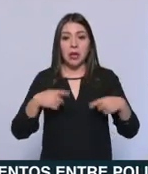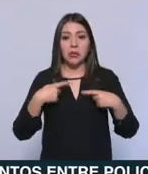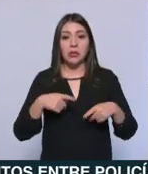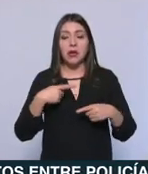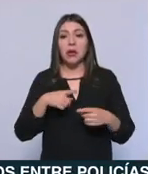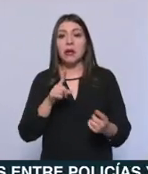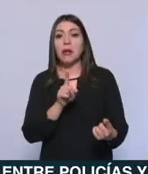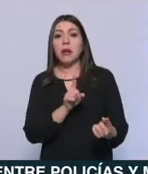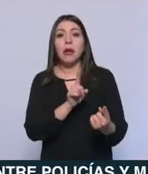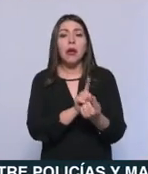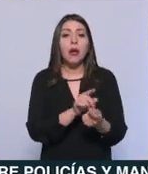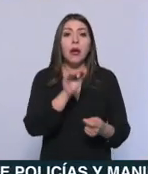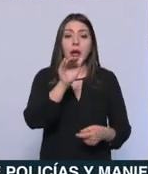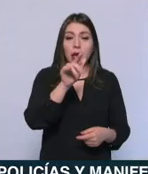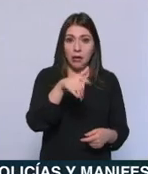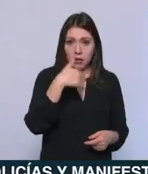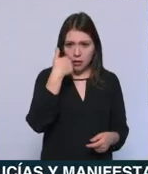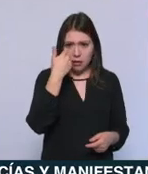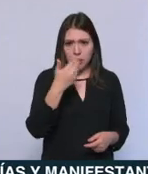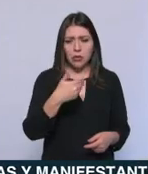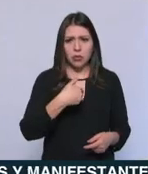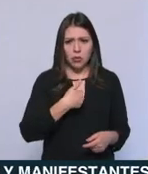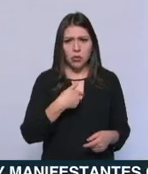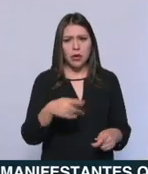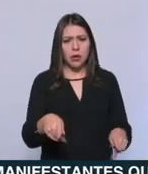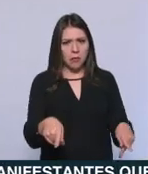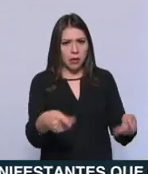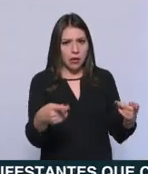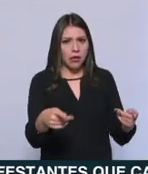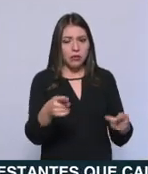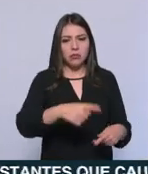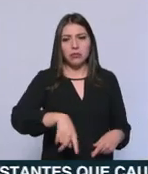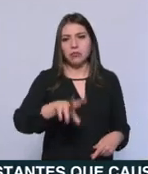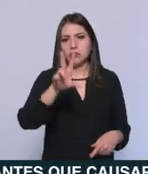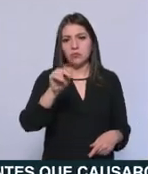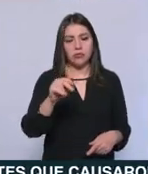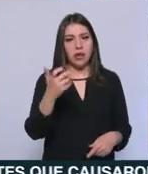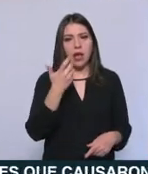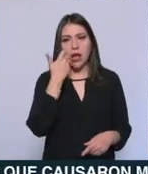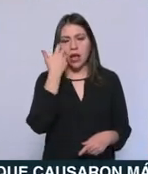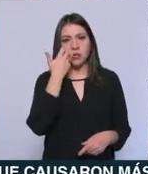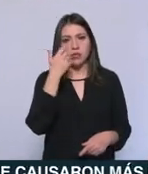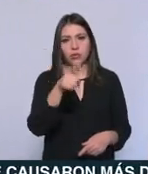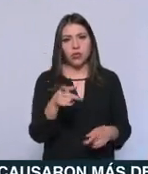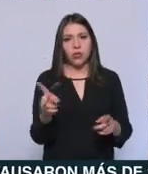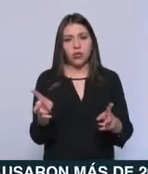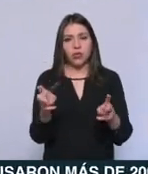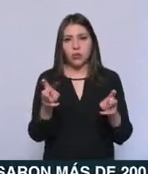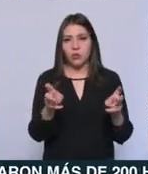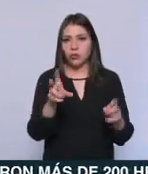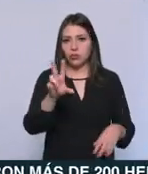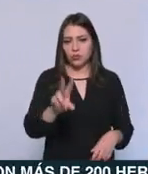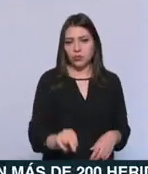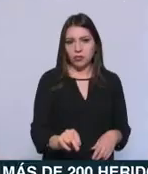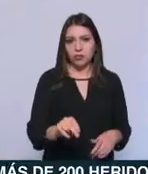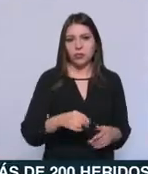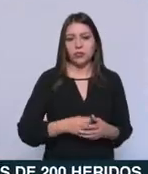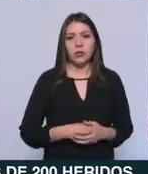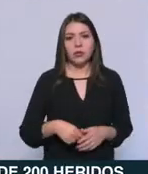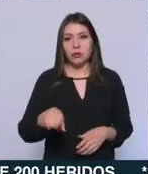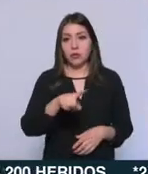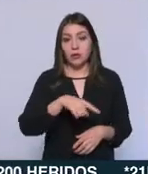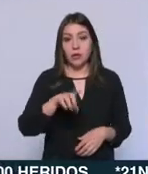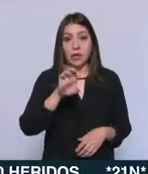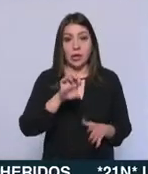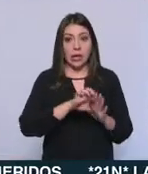que les venda, que les quiera vender servicios, pues está robándoles. Y lo que hay que hacer es